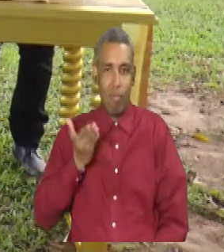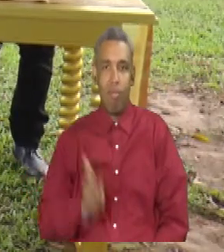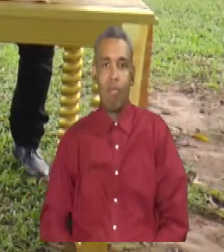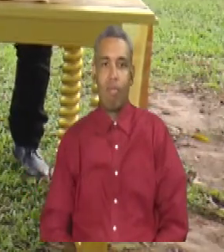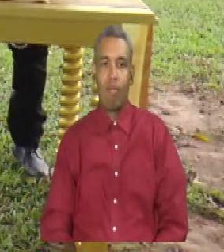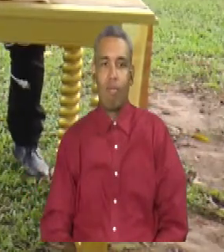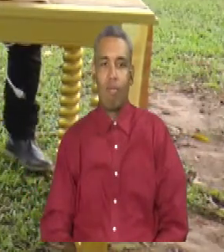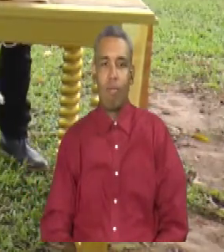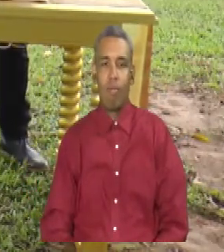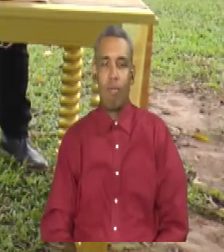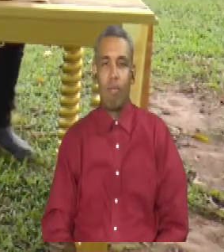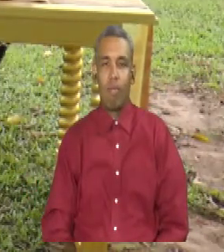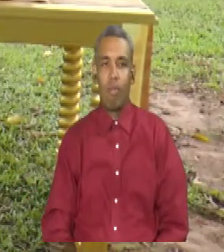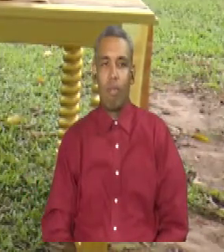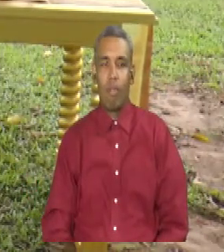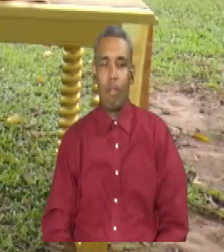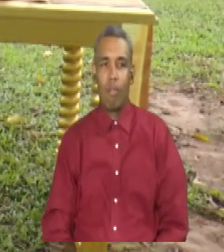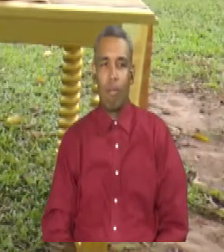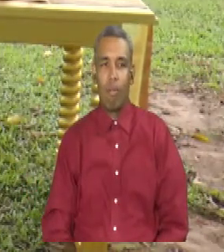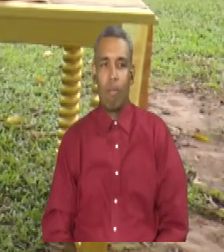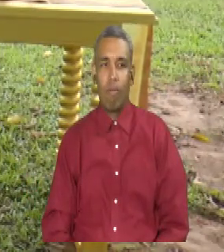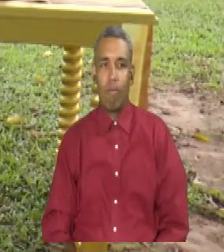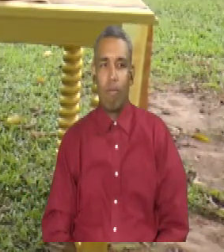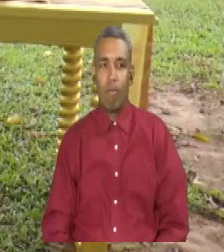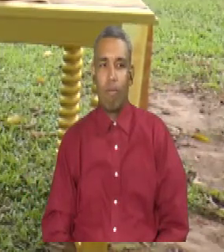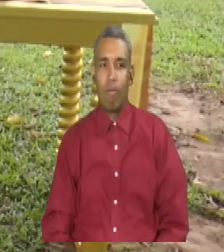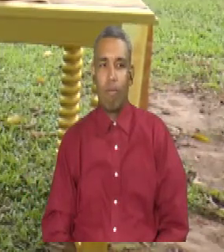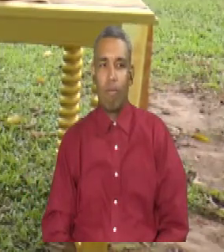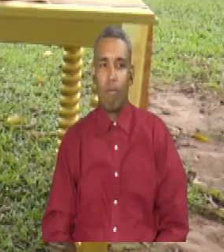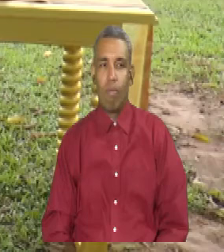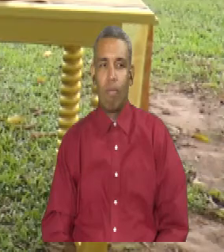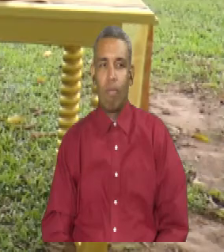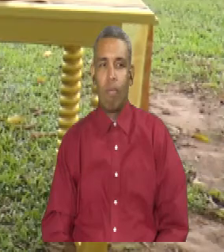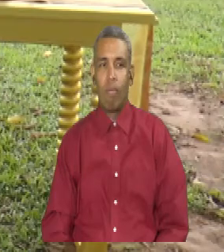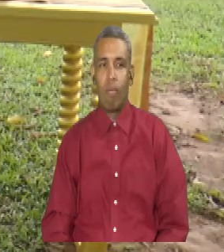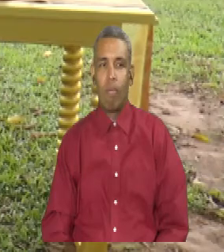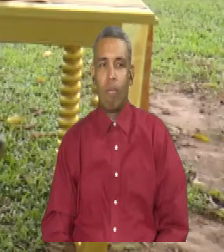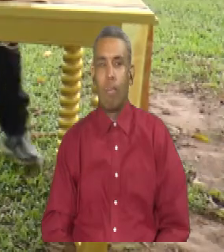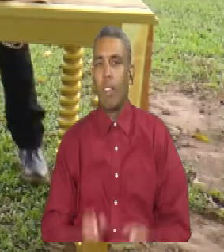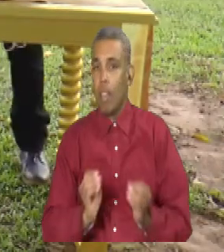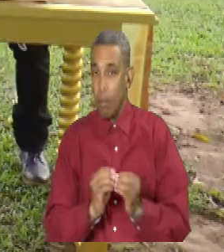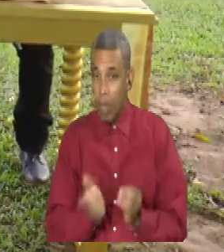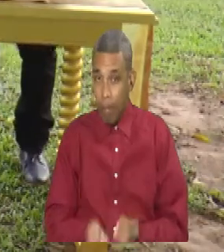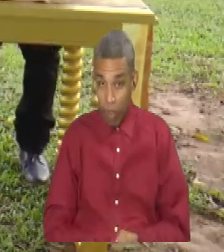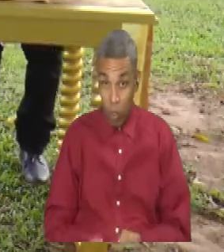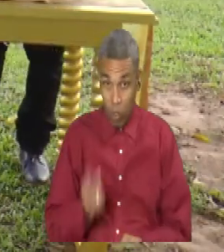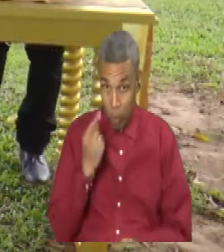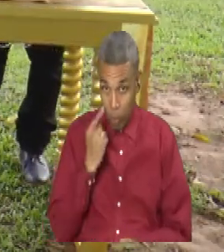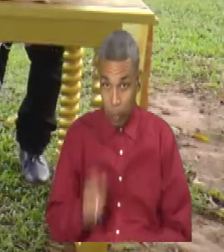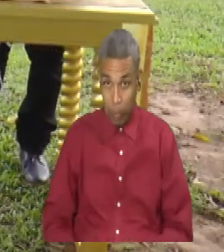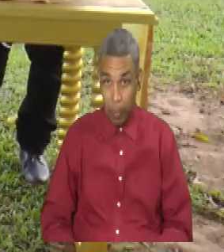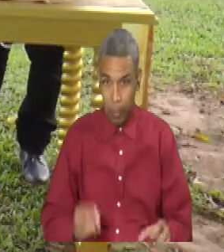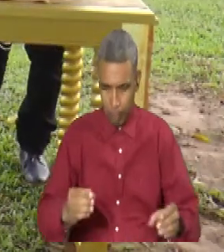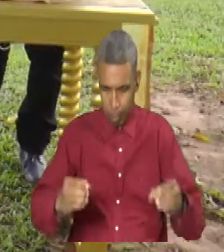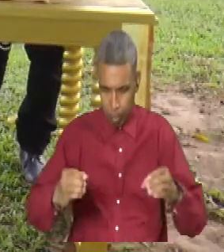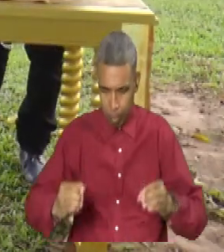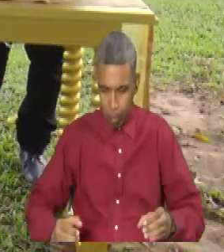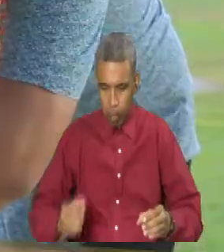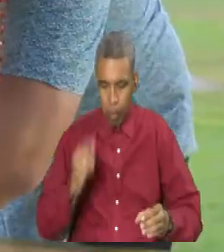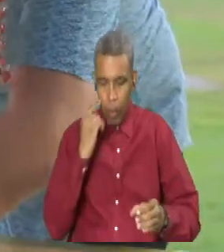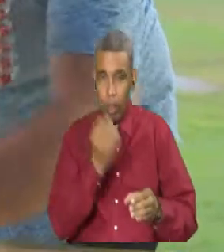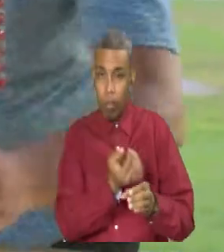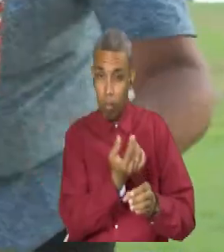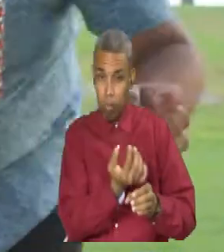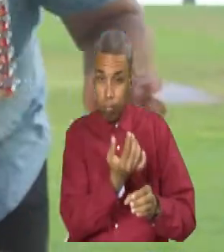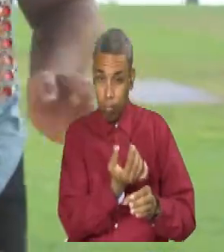En este caso, ahora vamos con, como son dos candelabros, ponemos uno de este lado para el público que va a